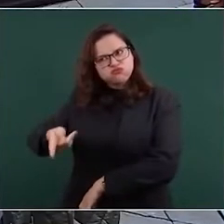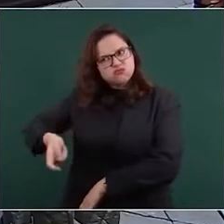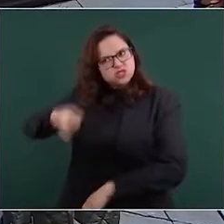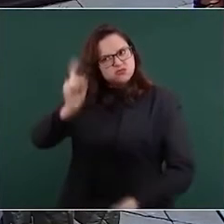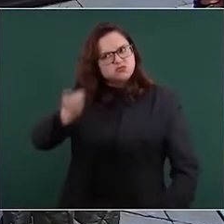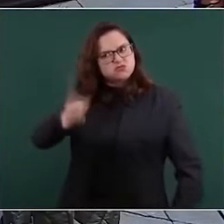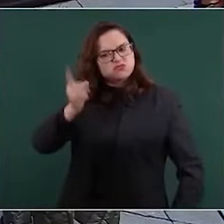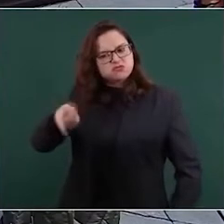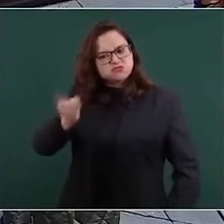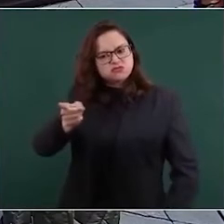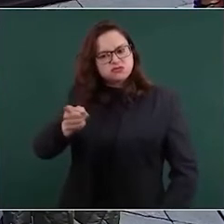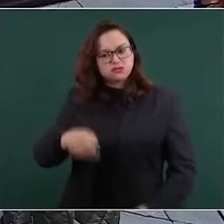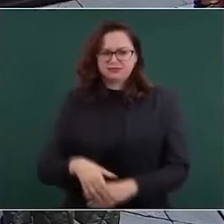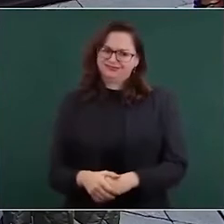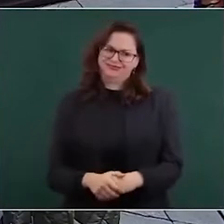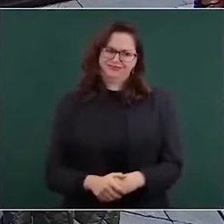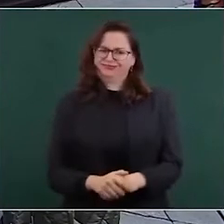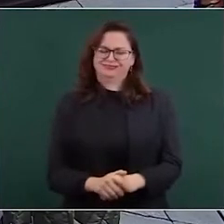Así,